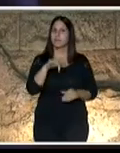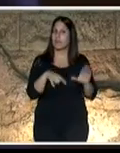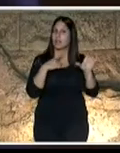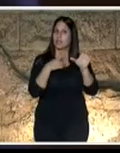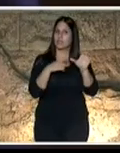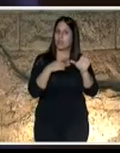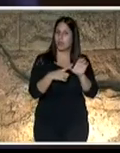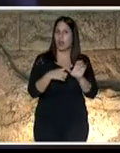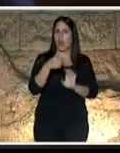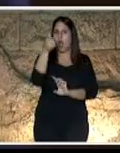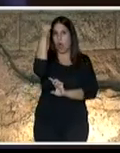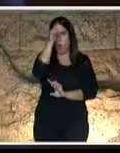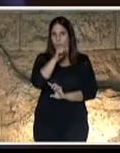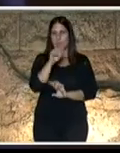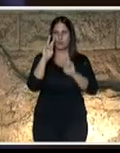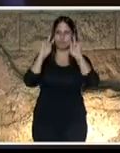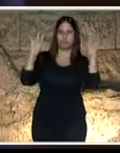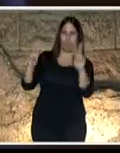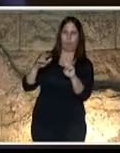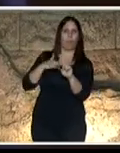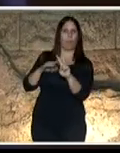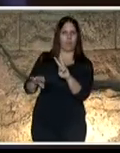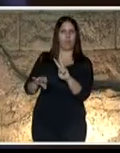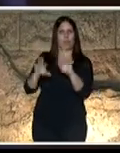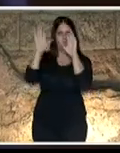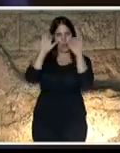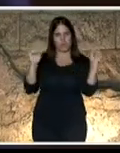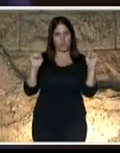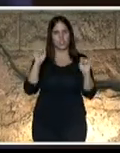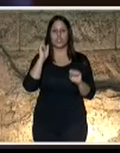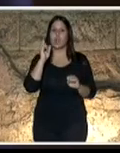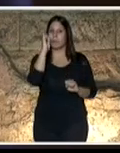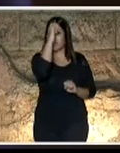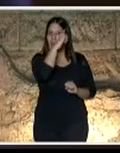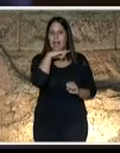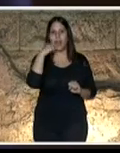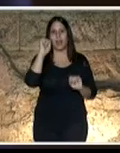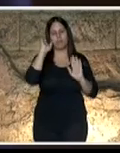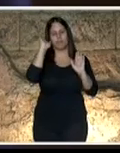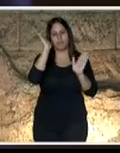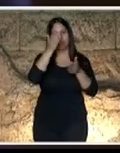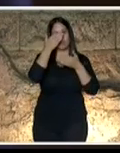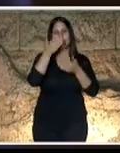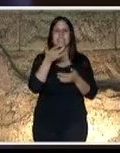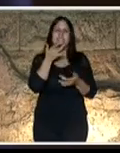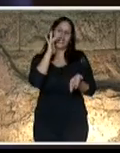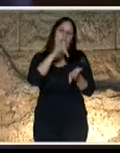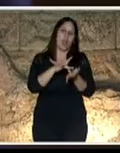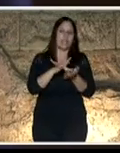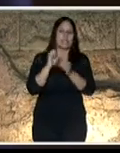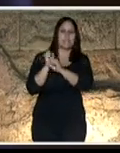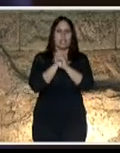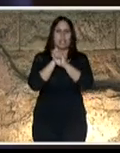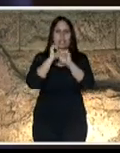En Extremadura los hombres se dejan ver. Solo se cubren el rostro en Semana Santa cuando se visten de